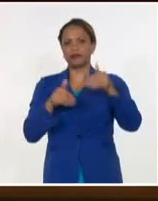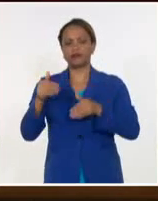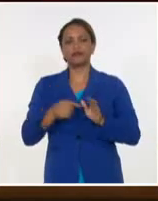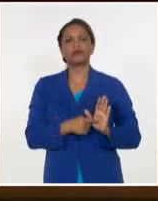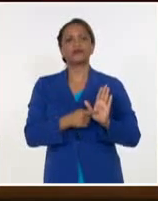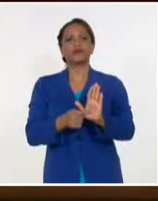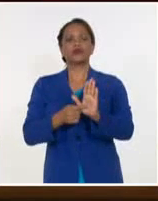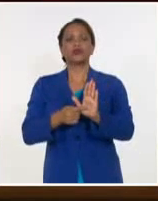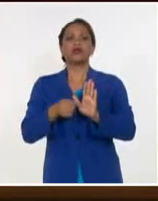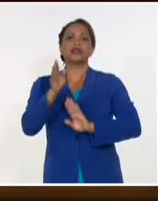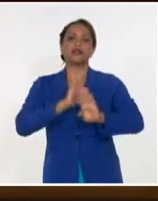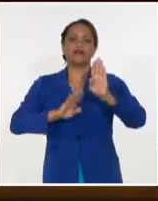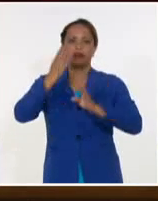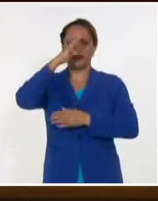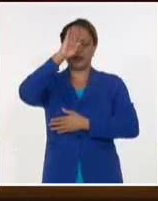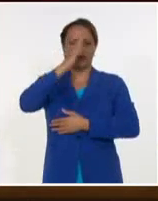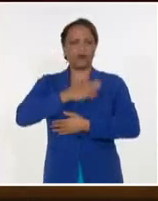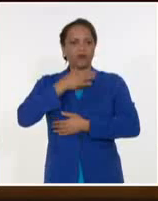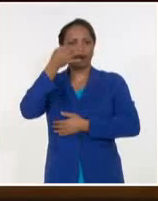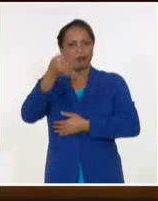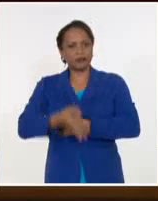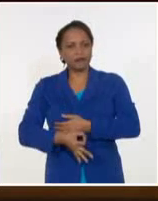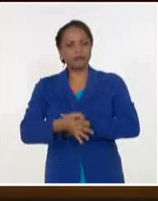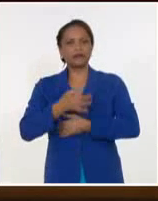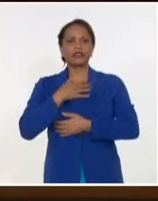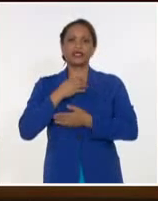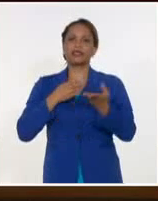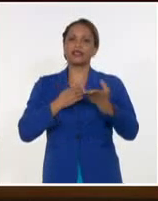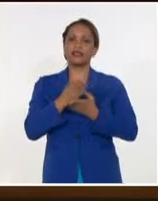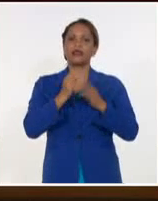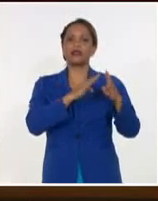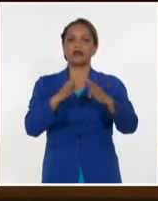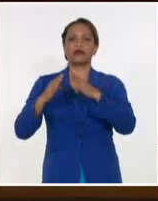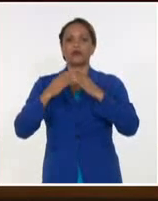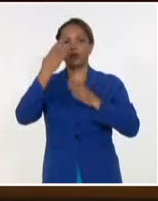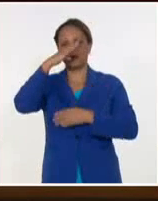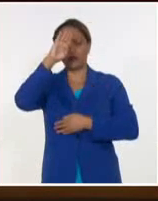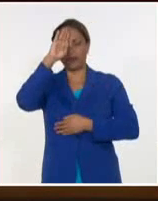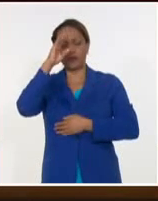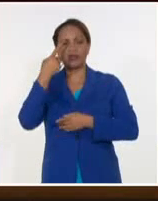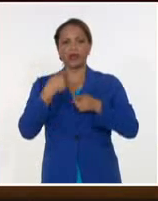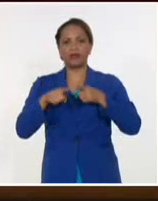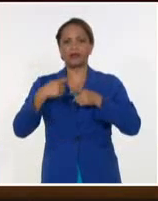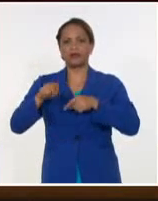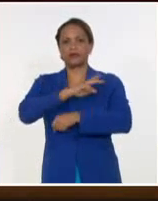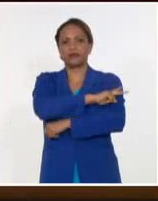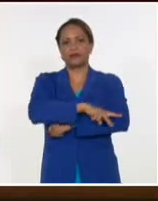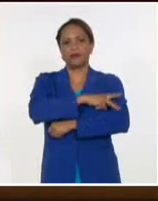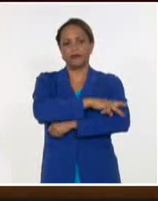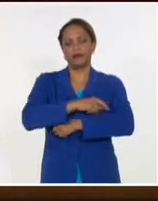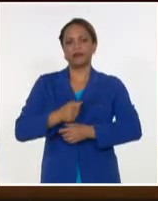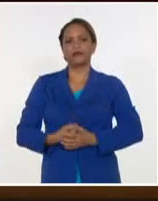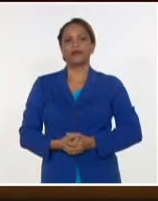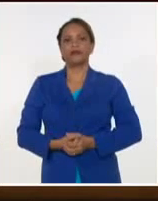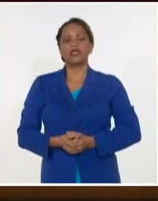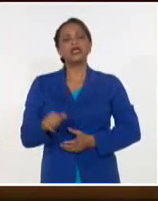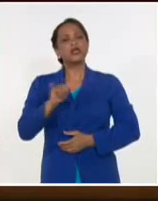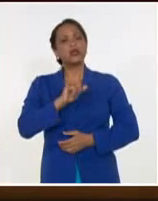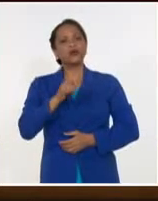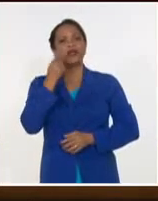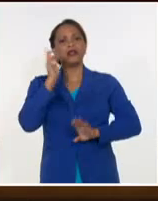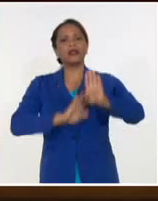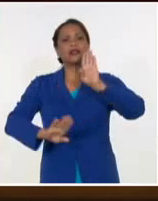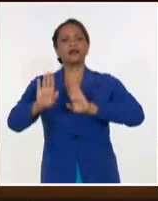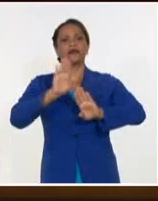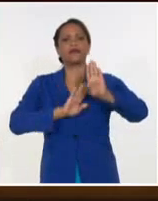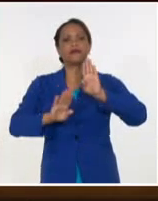patriotismo sincero que pervive en la comunidad cubana asentada en el exterior. También lo es la defensa irrenunciable